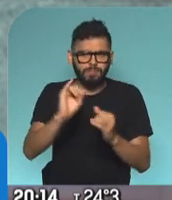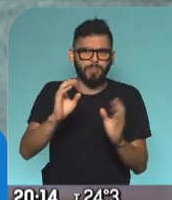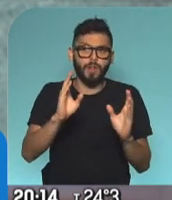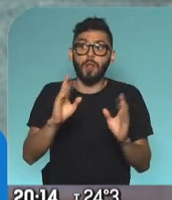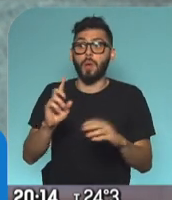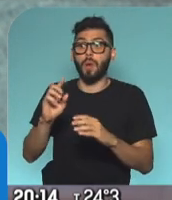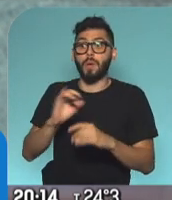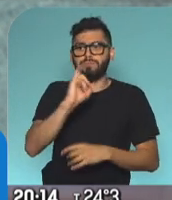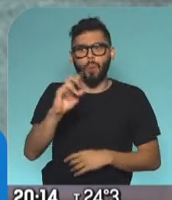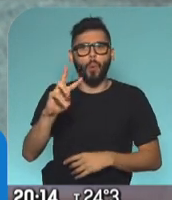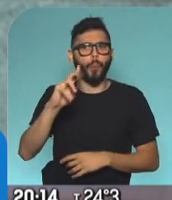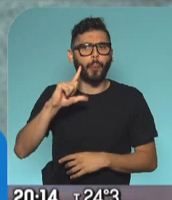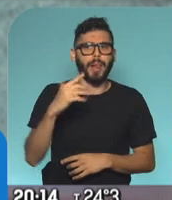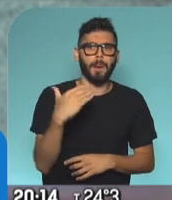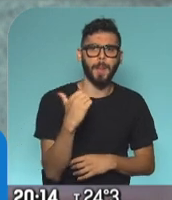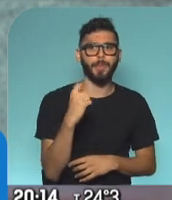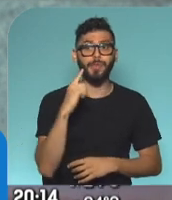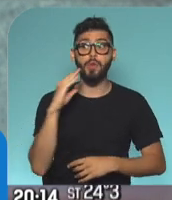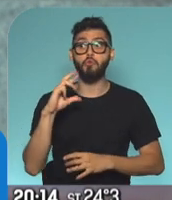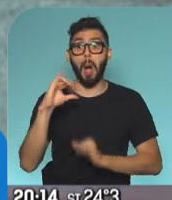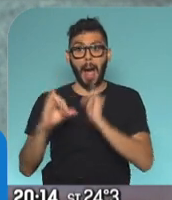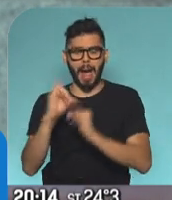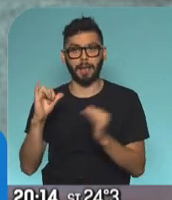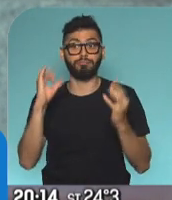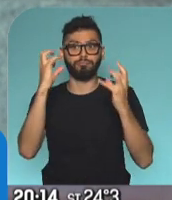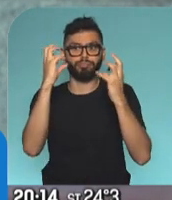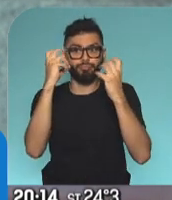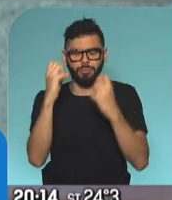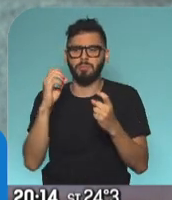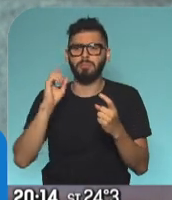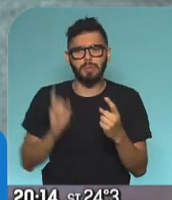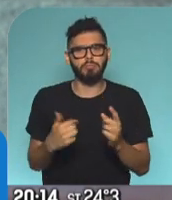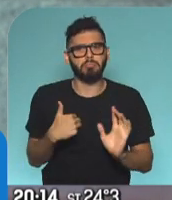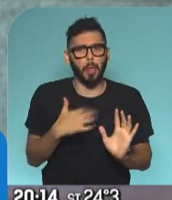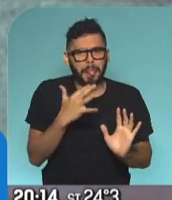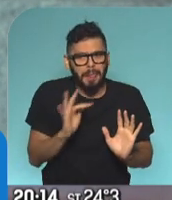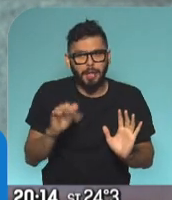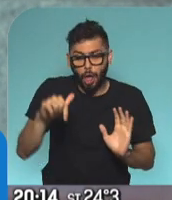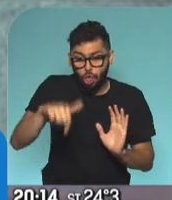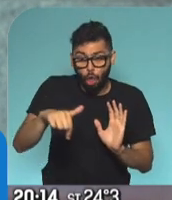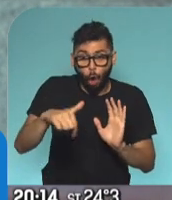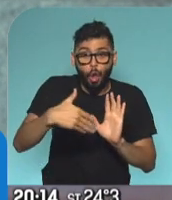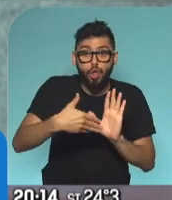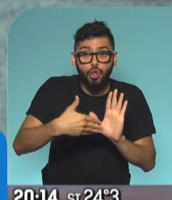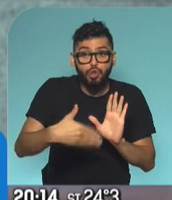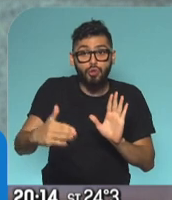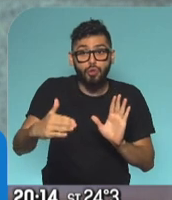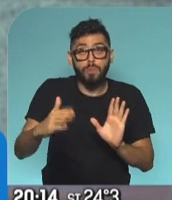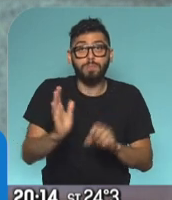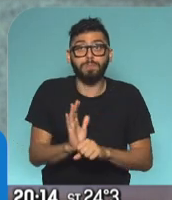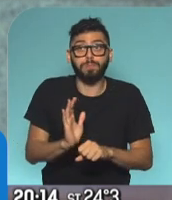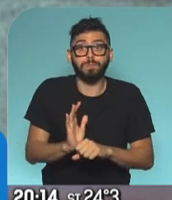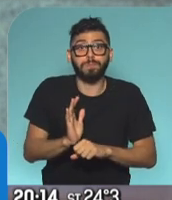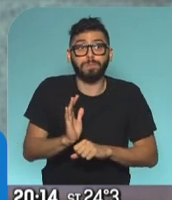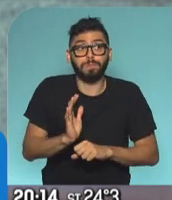vilma ibarra hemos particularmente entendido que a partir de algo de hoy empieza esto se da un puntapié